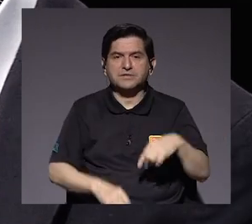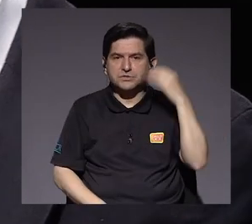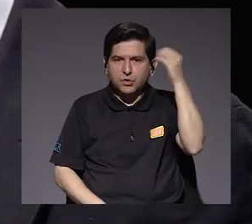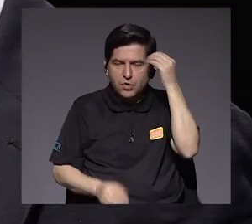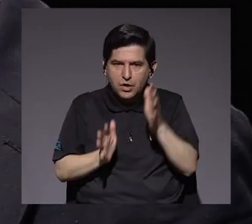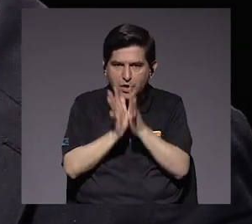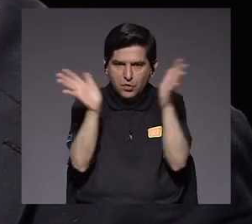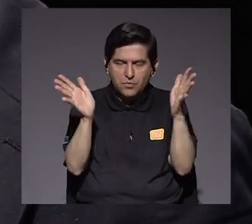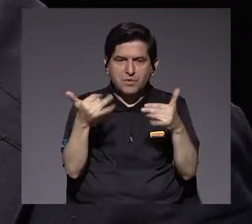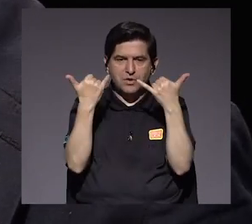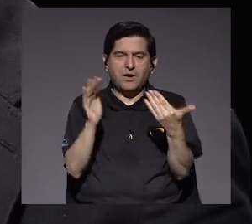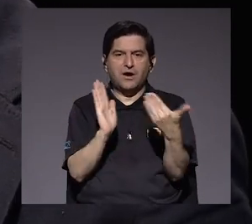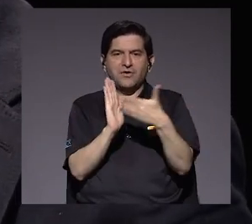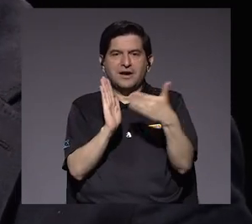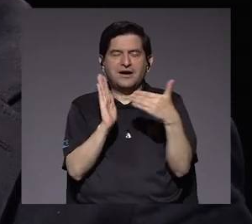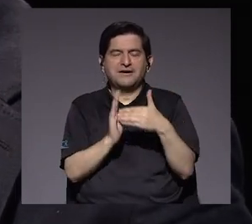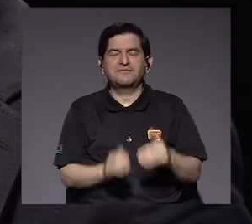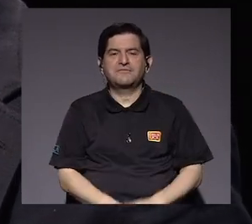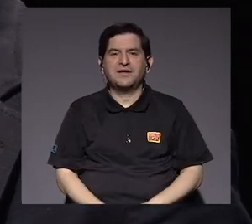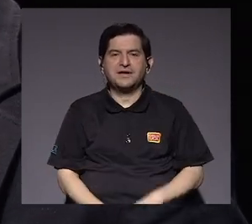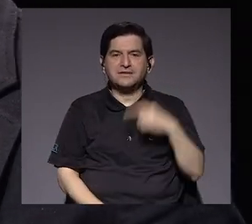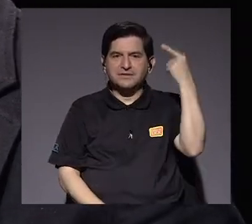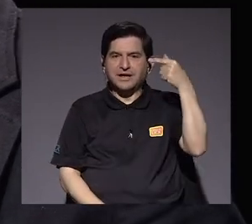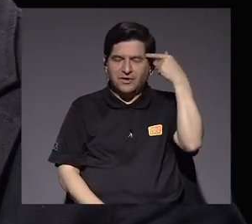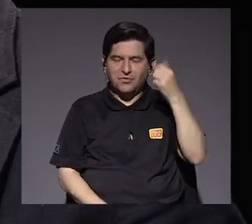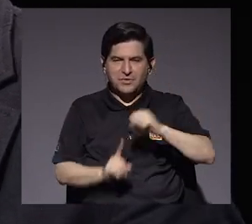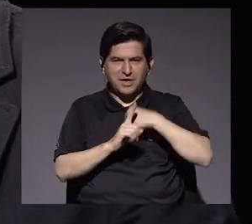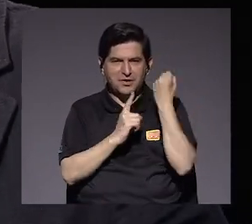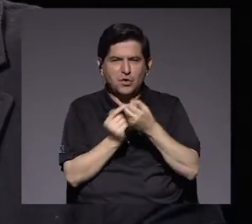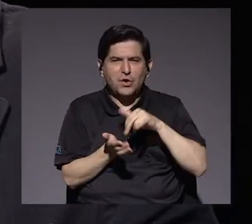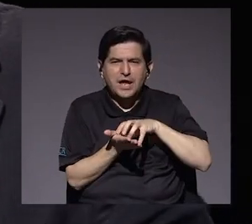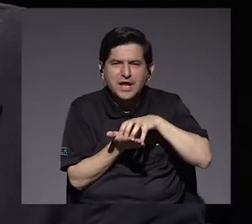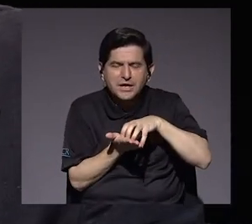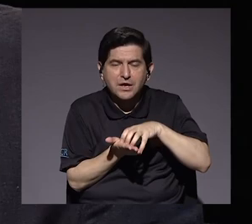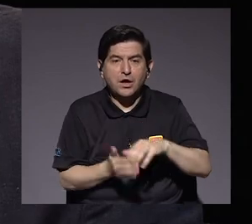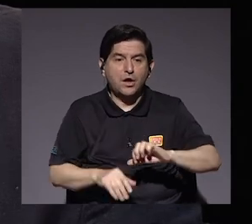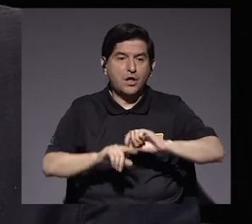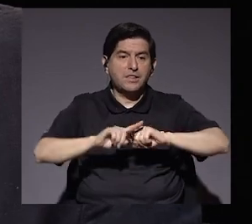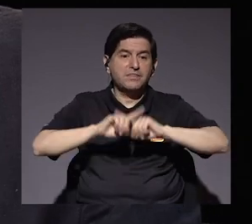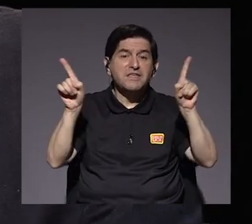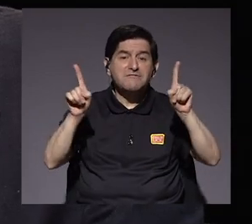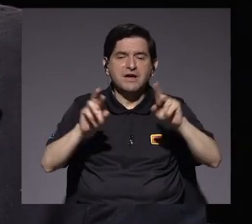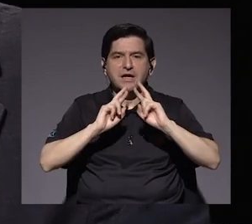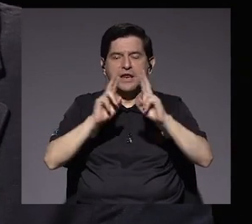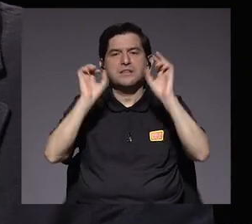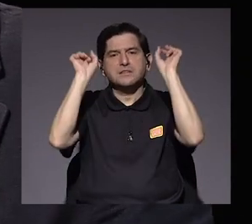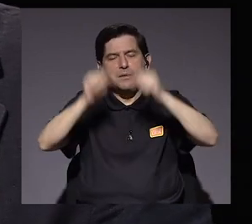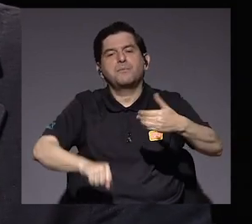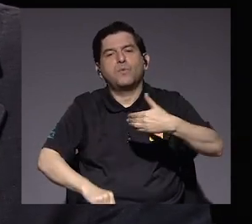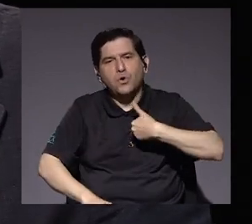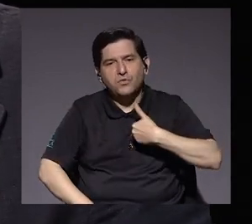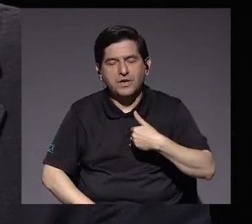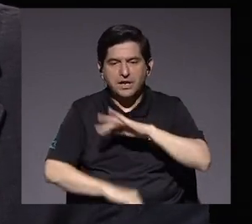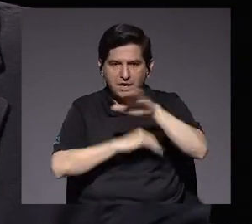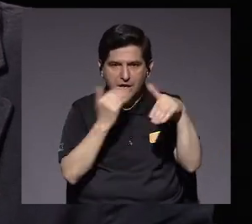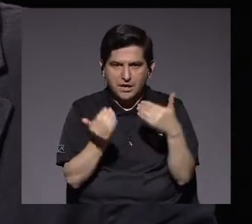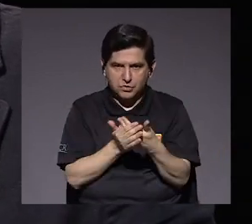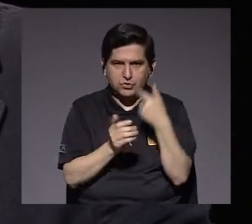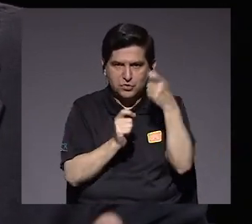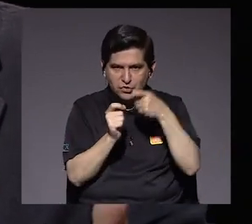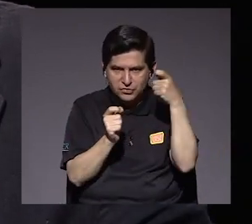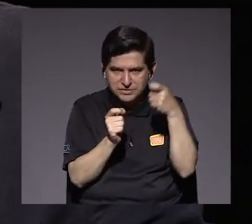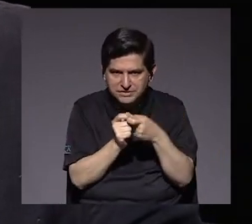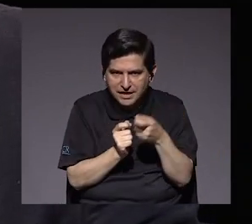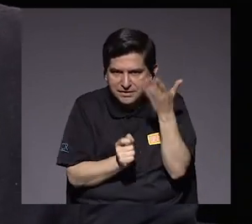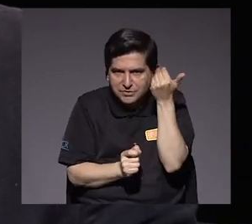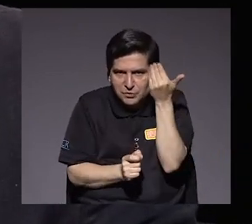ante la opinión pública, a un gobierno en tela de juicio, cuando tuvo haber tenido otro desenlace completamente diferente. Todo